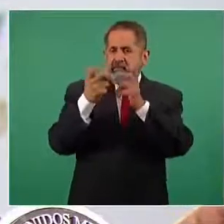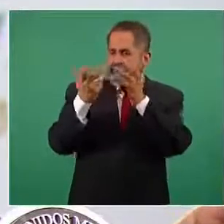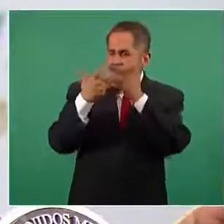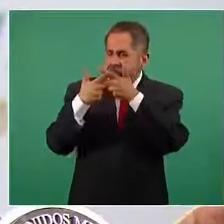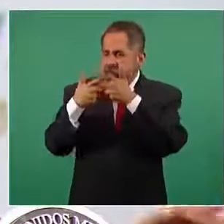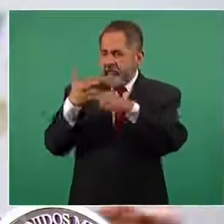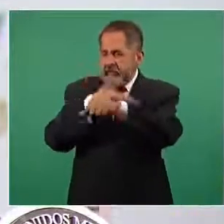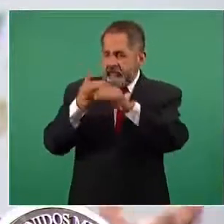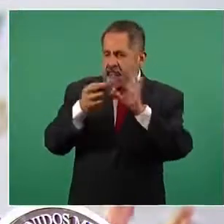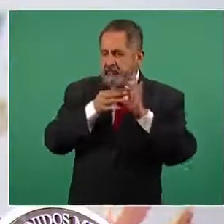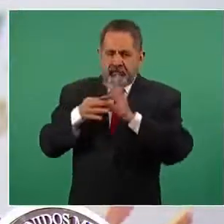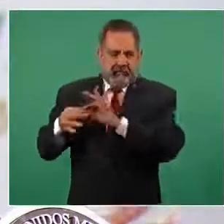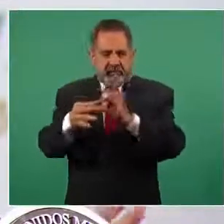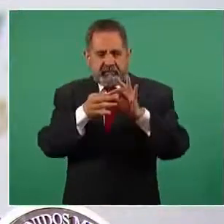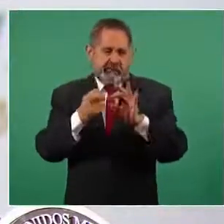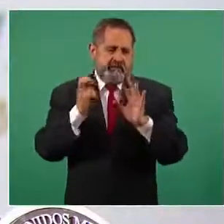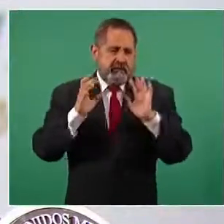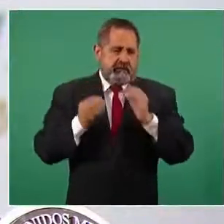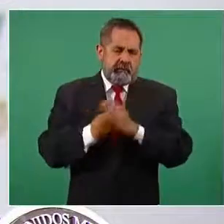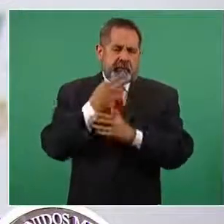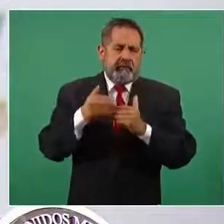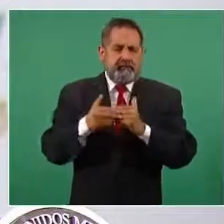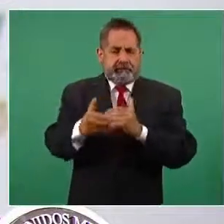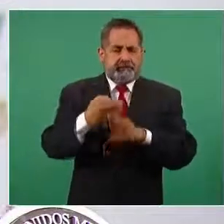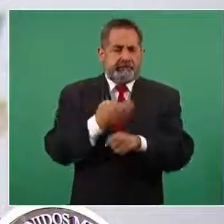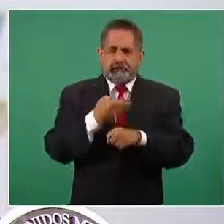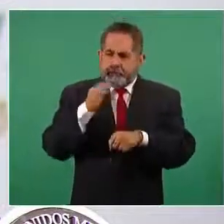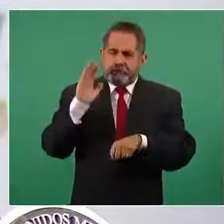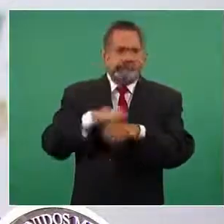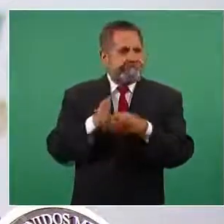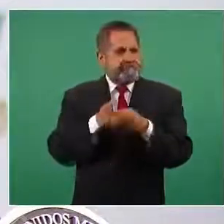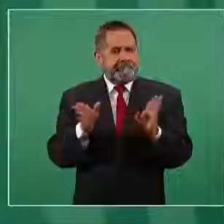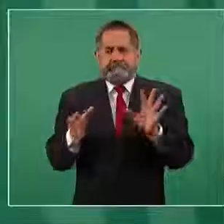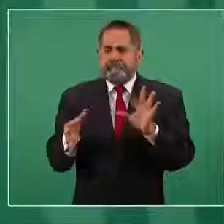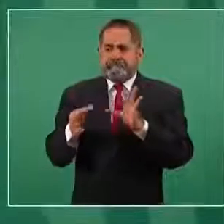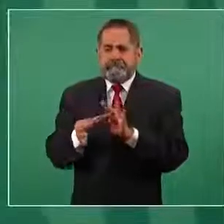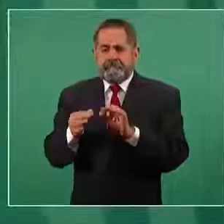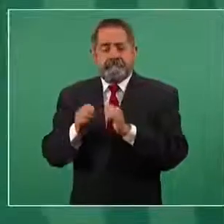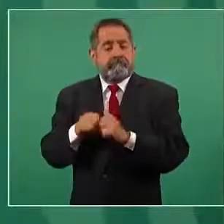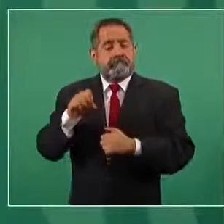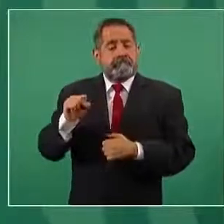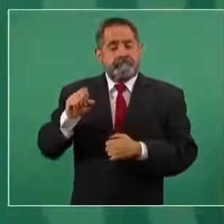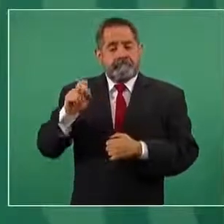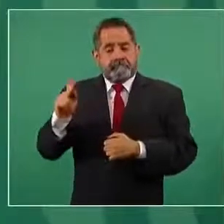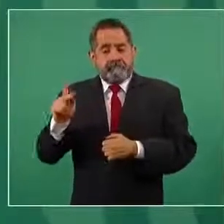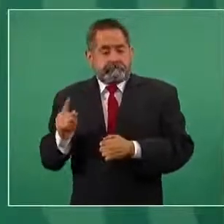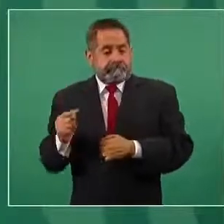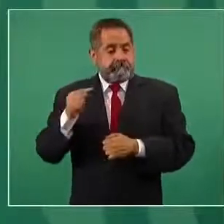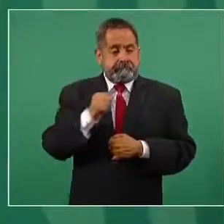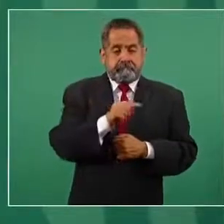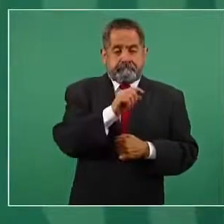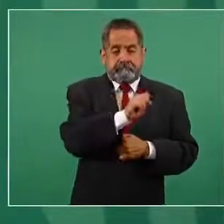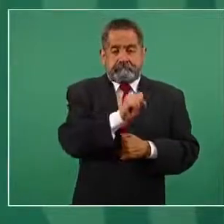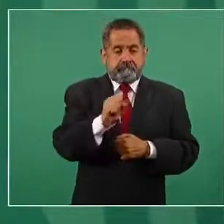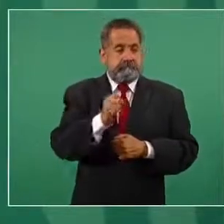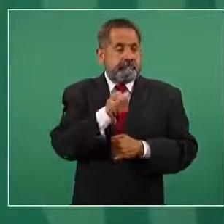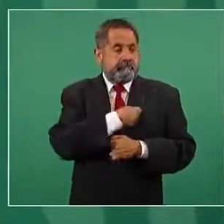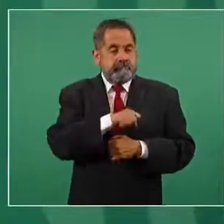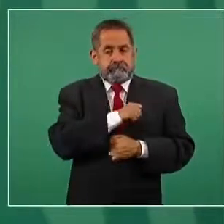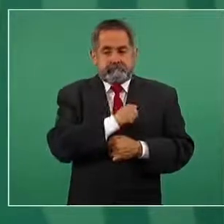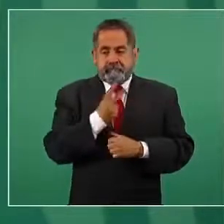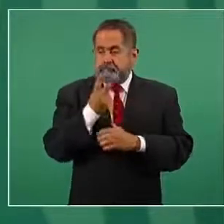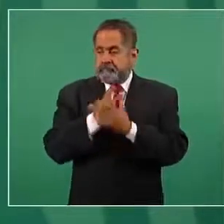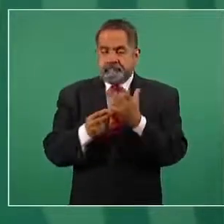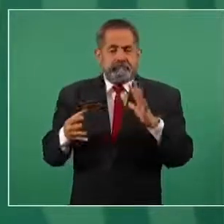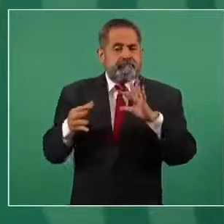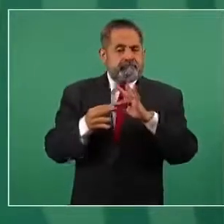mucho más eficiente, mucho más amplia, que hoy existe entre la Secretaría de Educación Pública y la Secretaría de Salud, con una